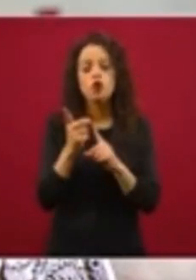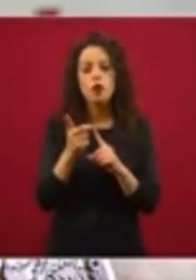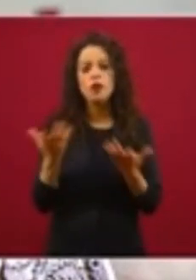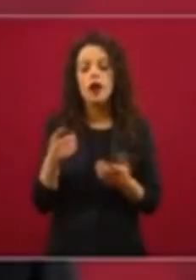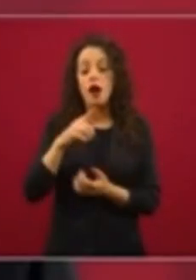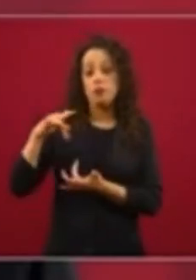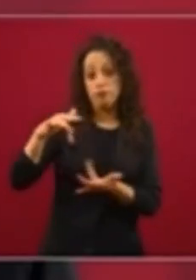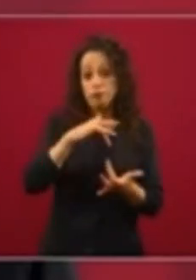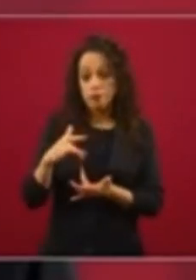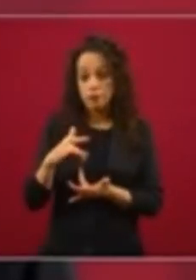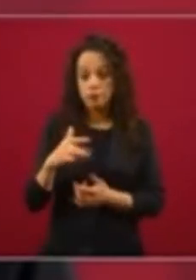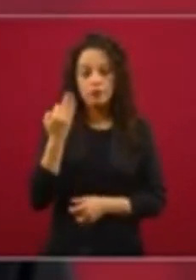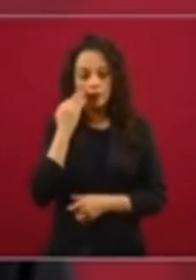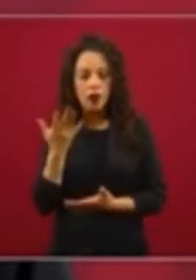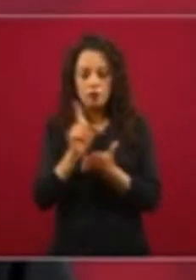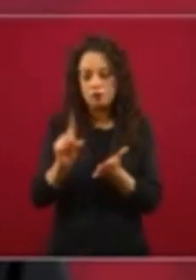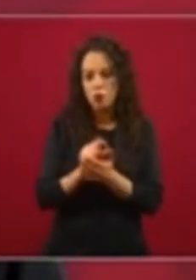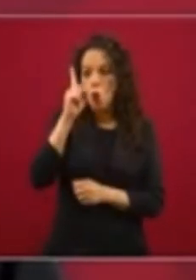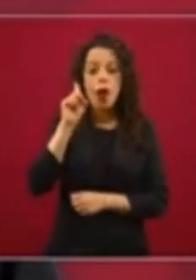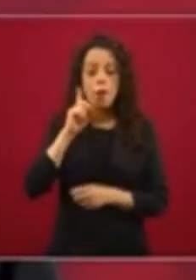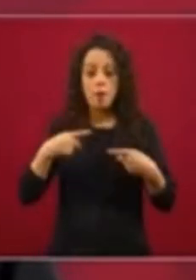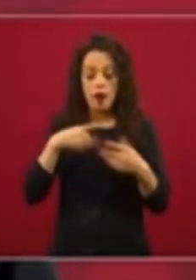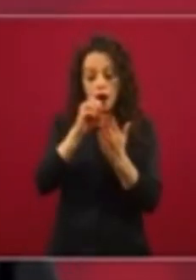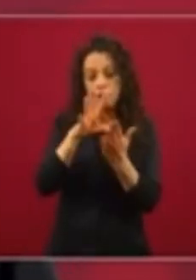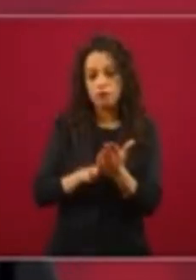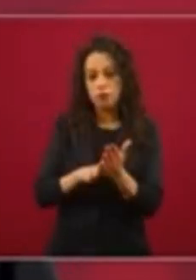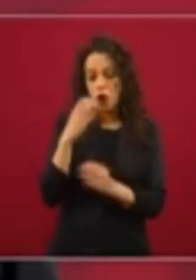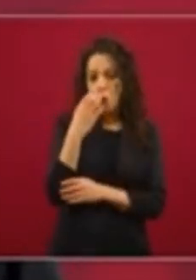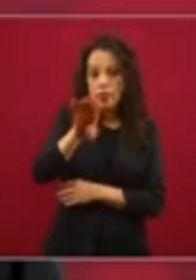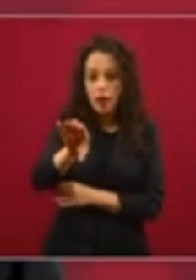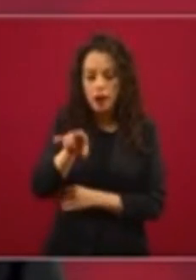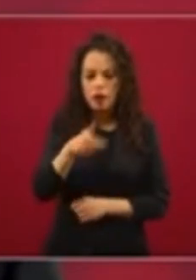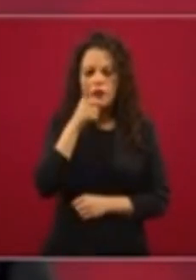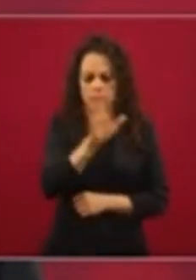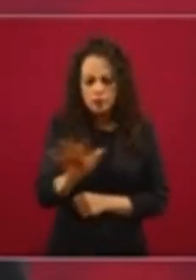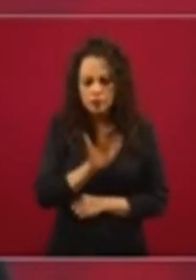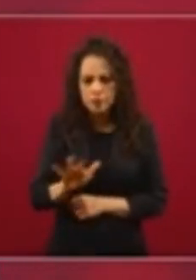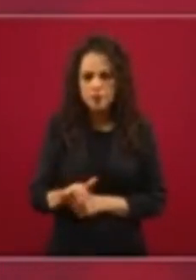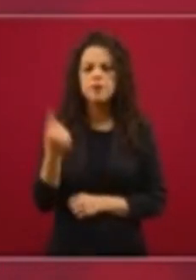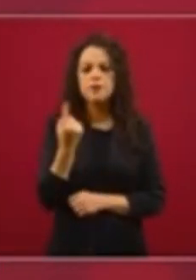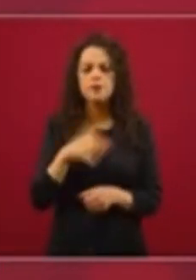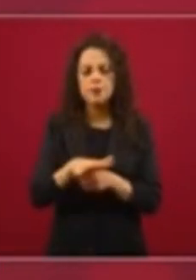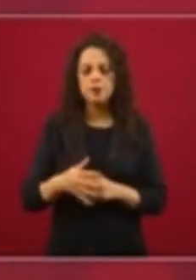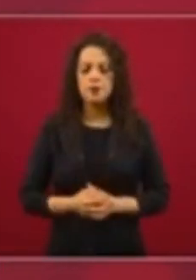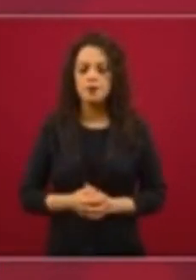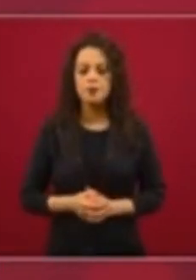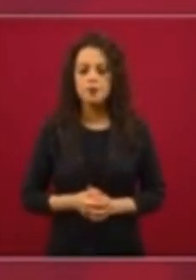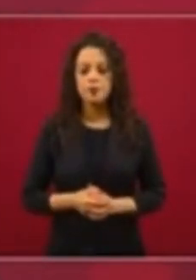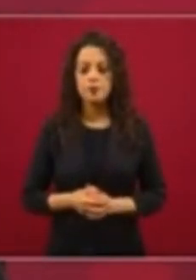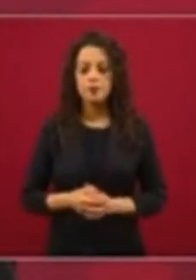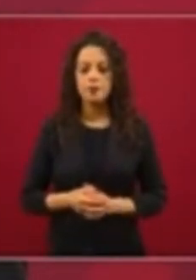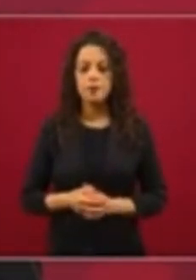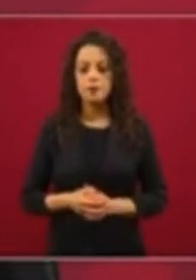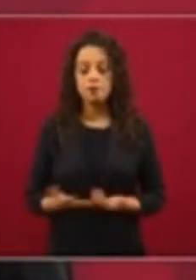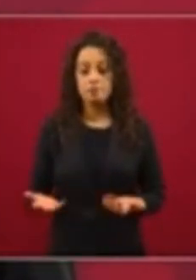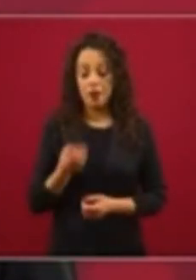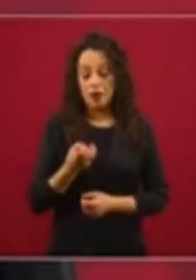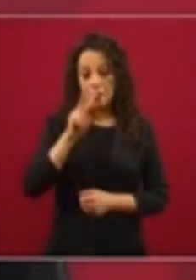una ciudadana que dice: nos tocó el peor